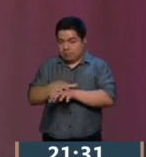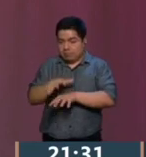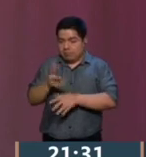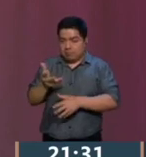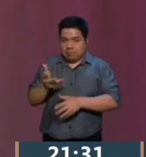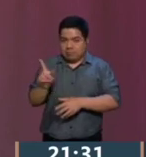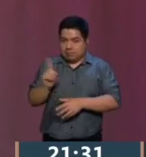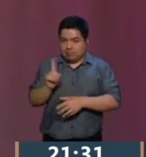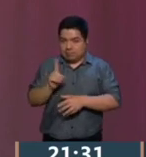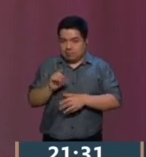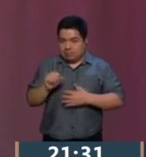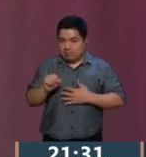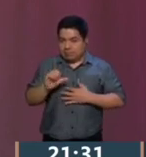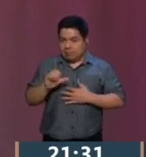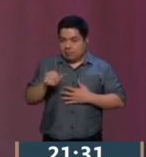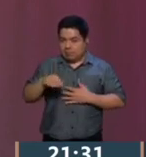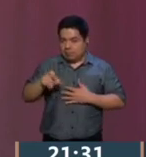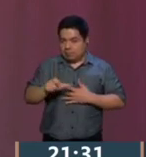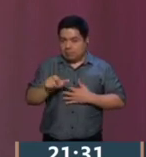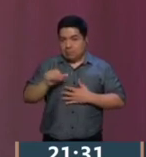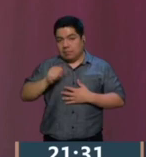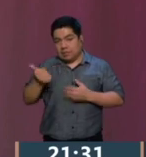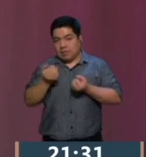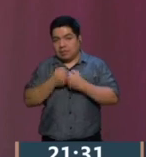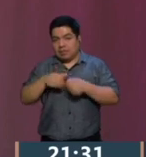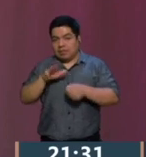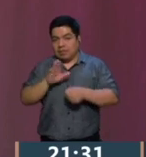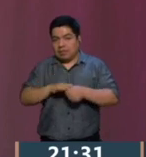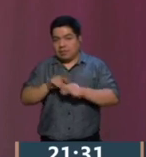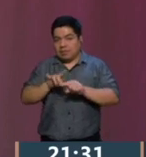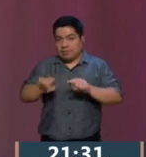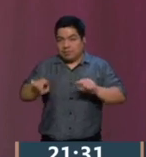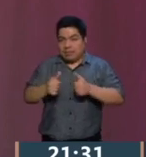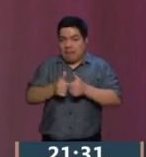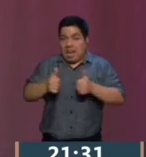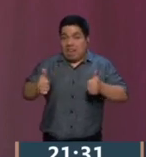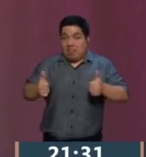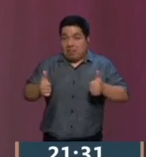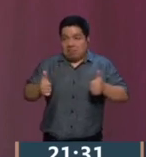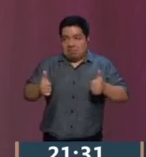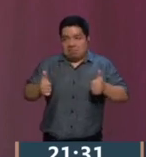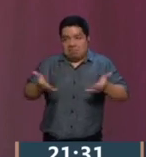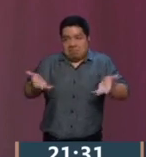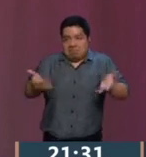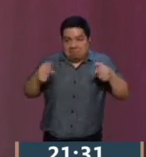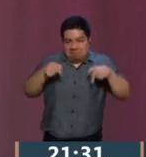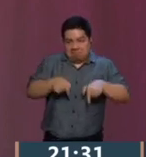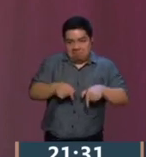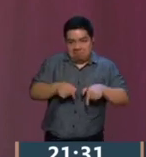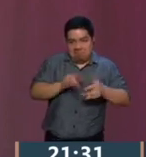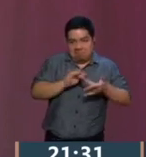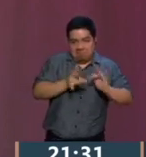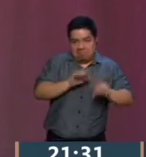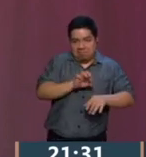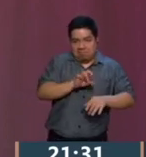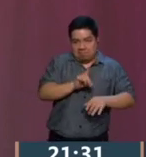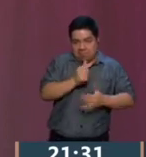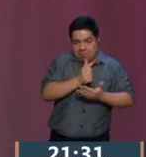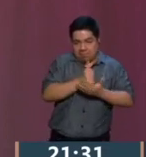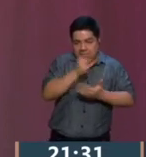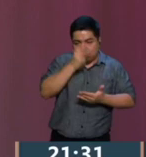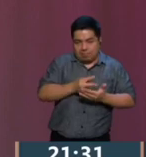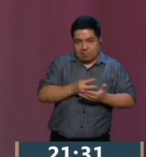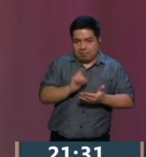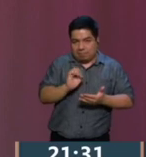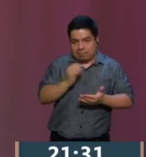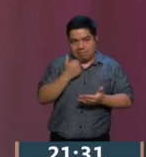agua potable de SACMEX. Ellos tienen su propio sistema de distribución de agua. Entonces, pues no tiene nada que ver con la red de agua potable de la Ciudad de México, en